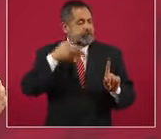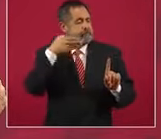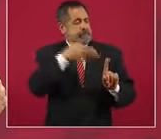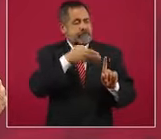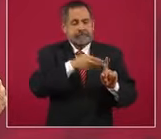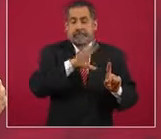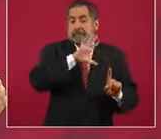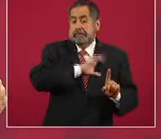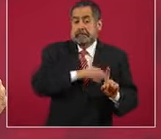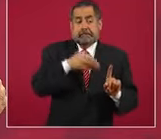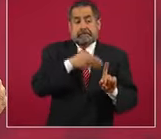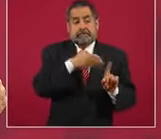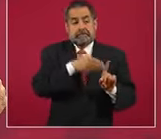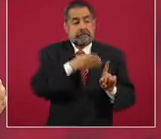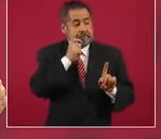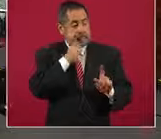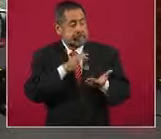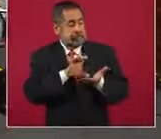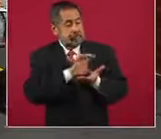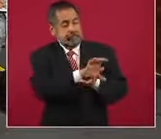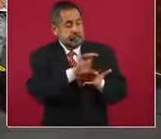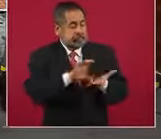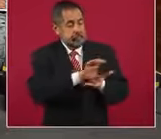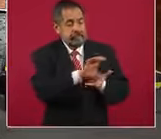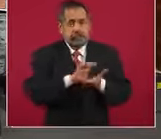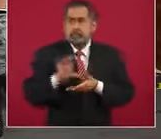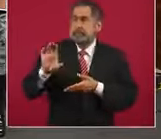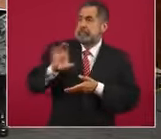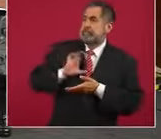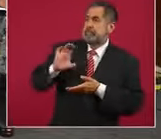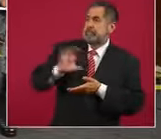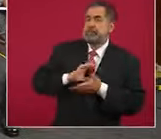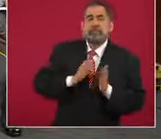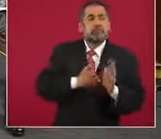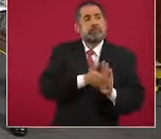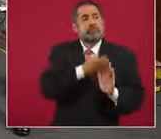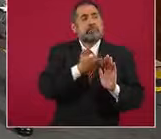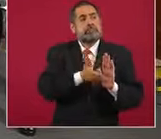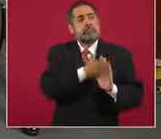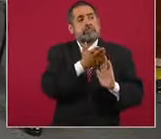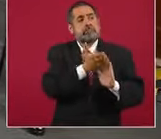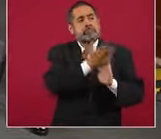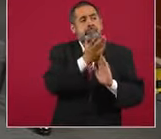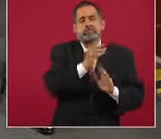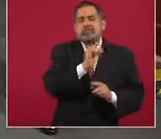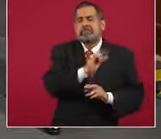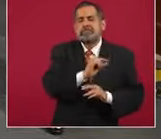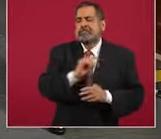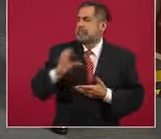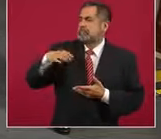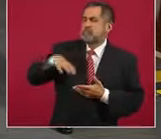extranjeras favoritas en cada sexenio, que recibían todos los contratos.